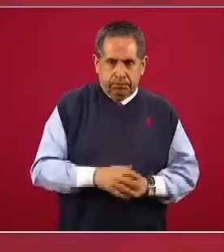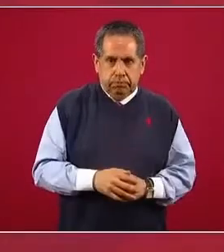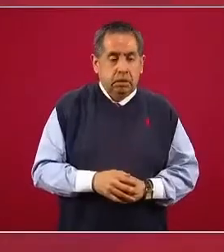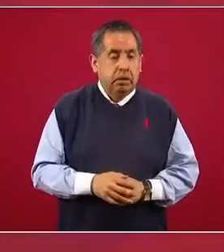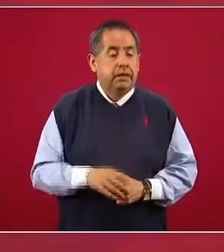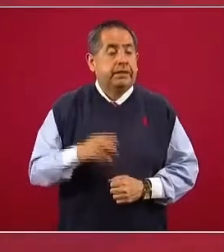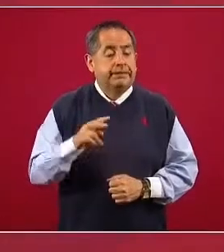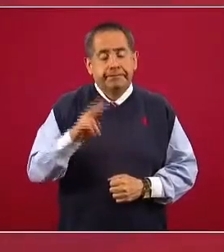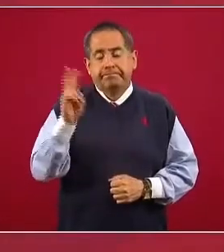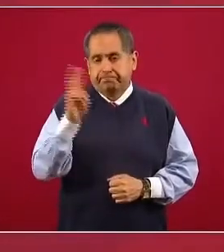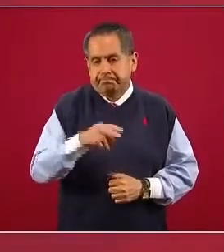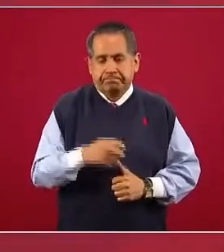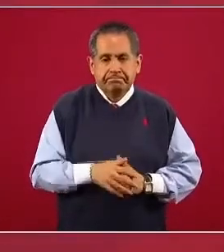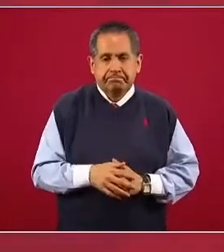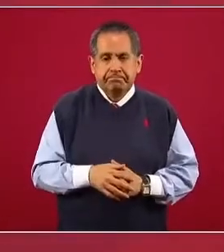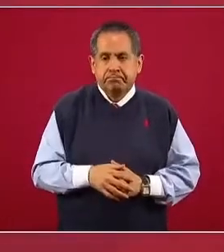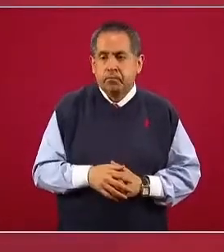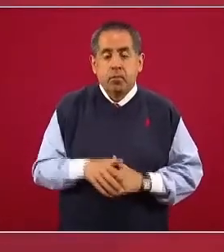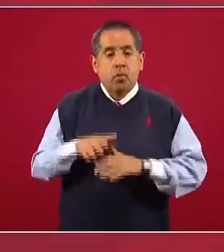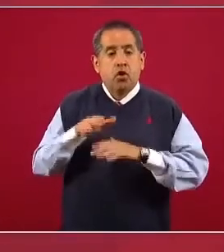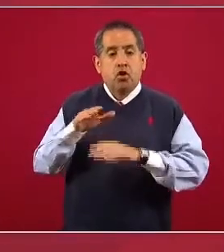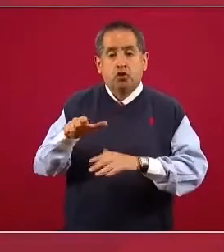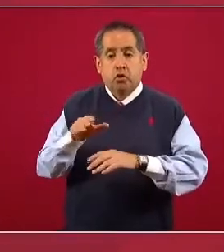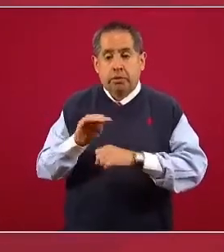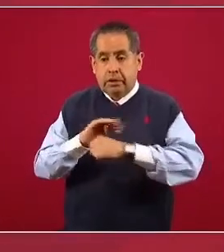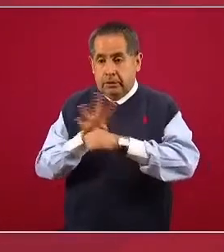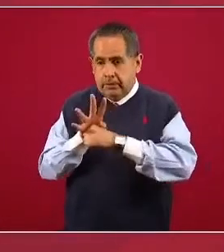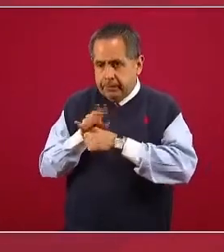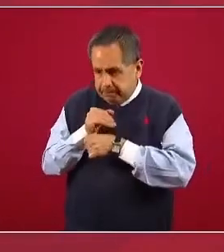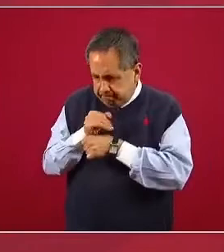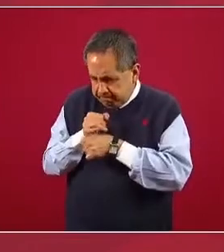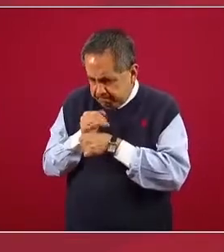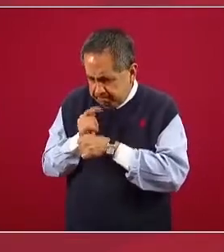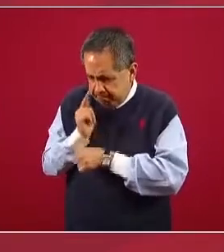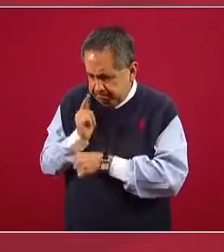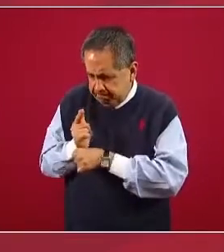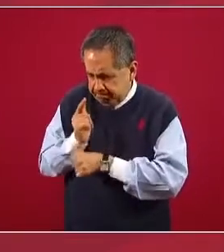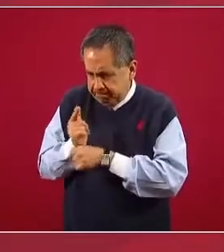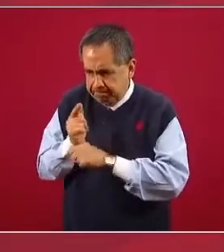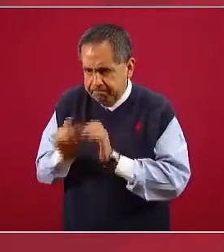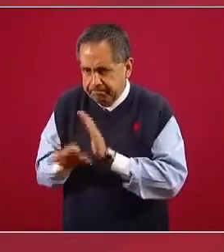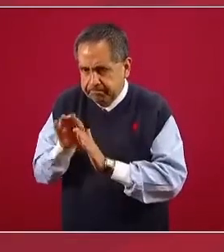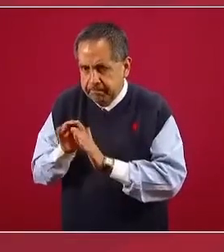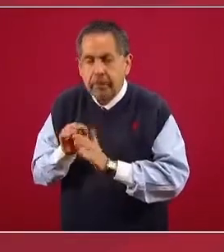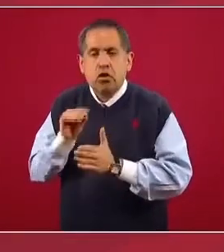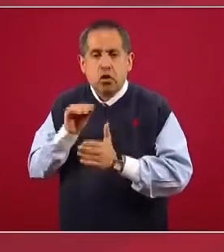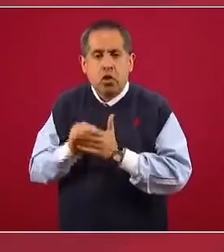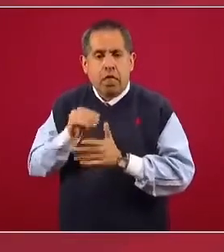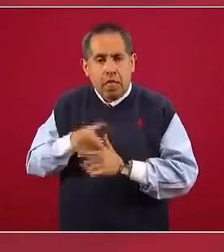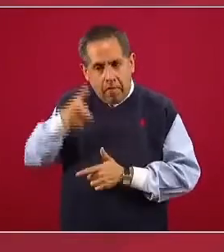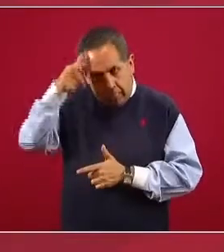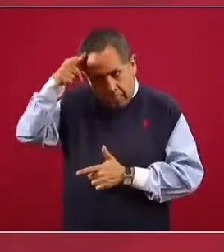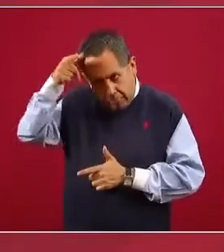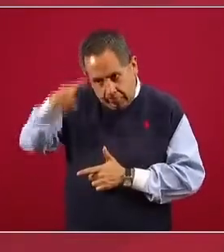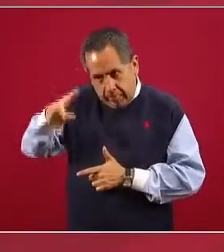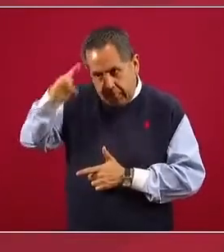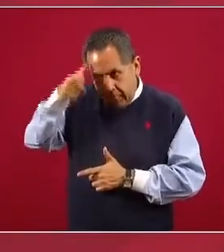Efectivamente, el conocimiento científico sobre esta epidemia continúa creciendo,